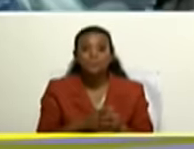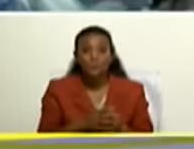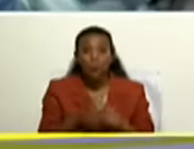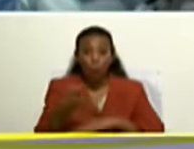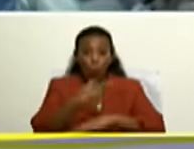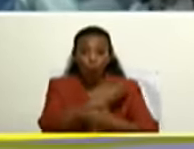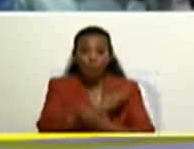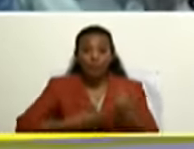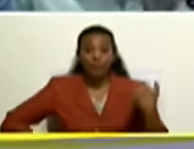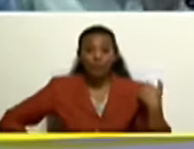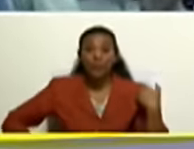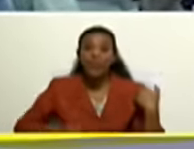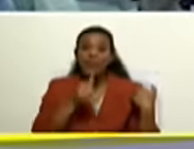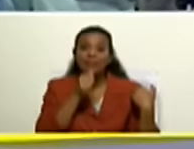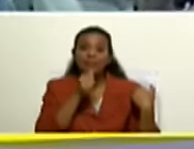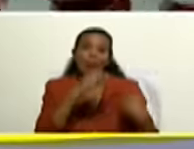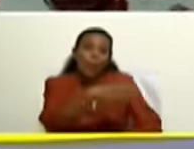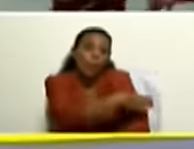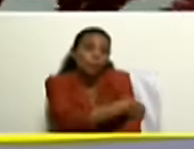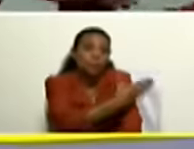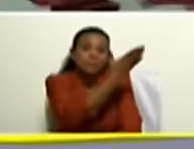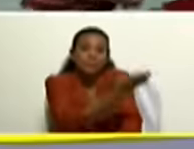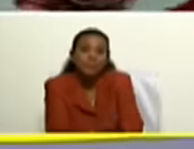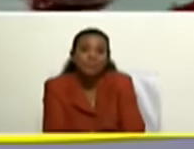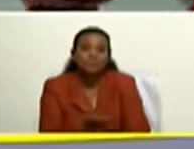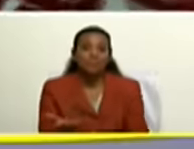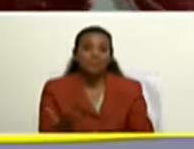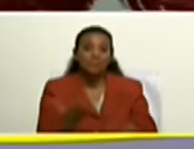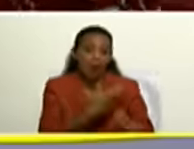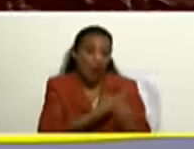un gobernador de la oposición.